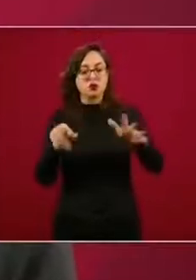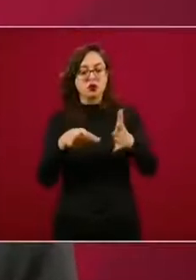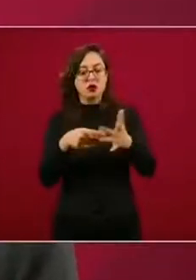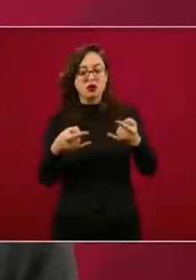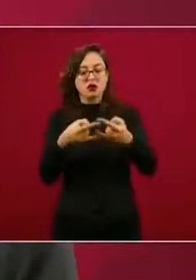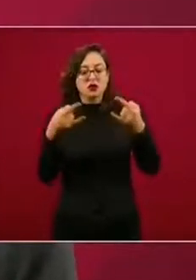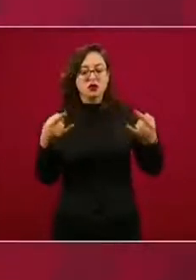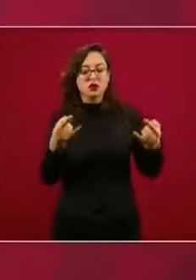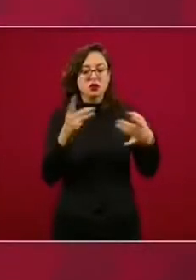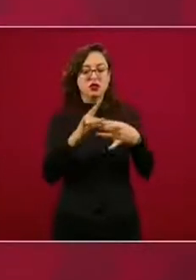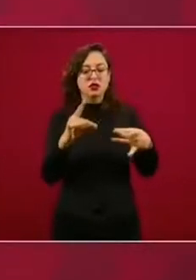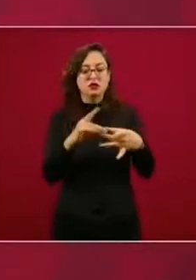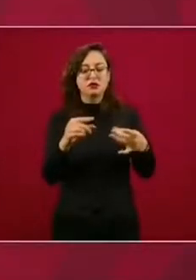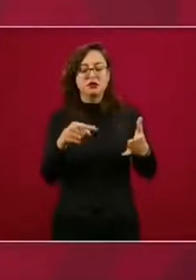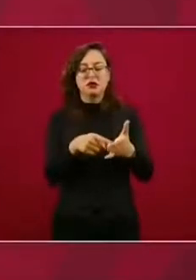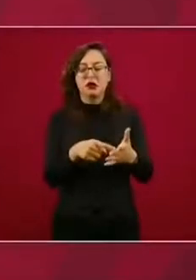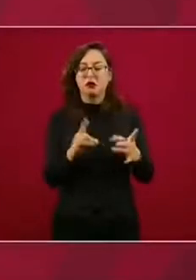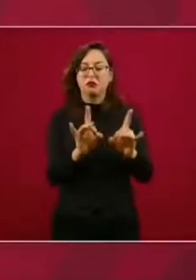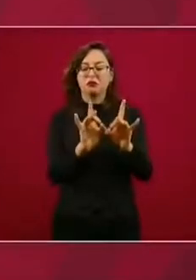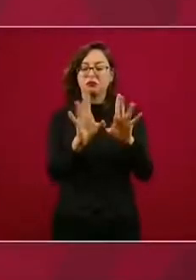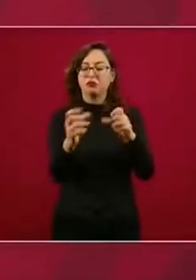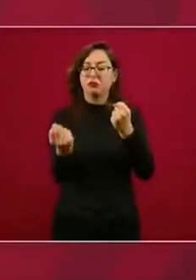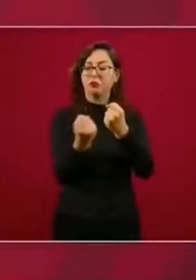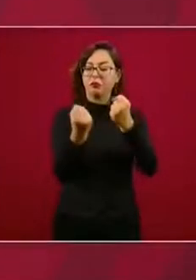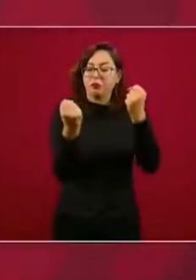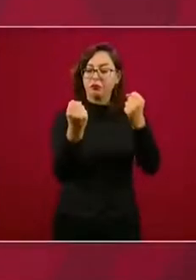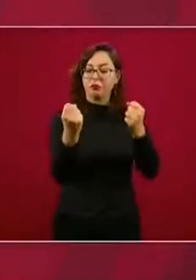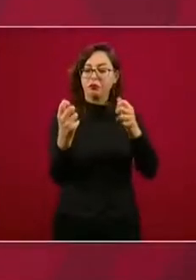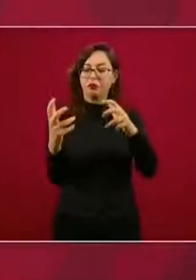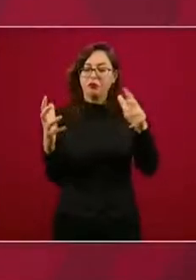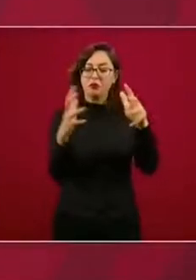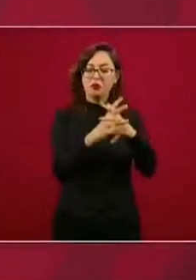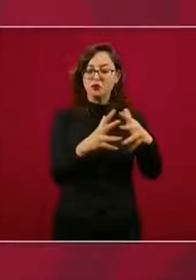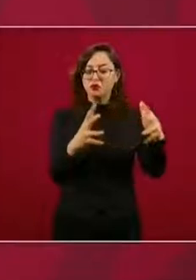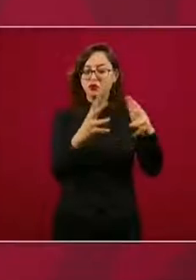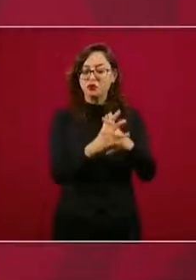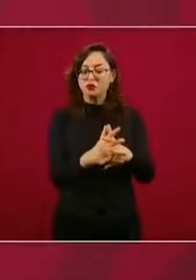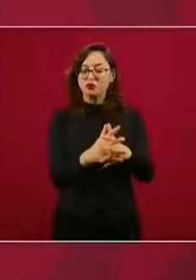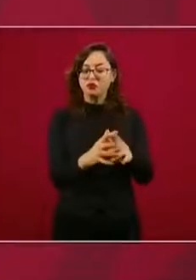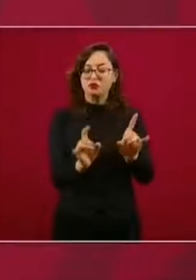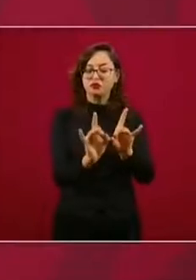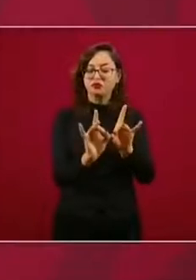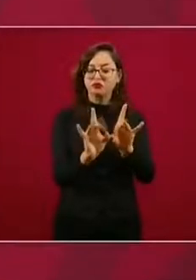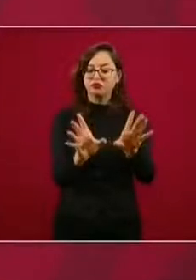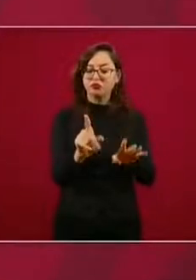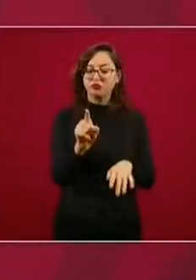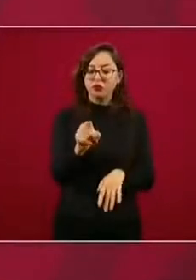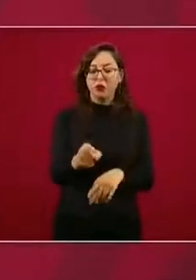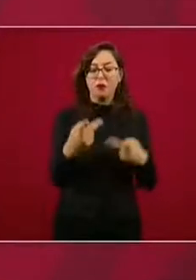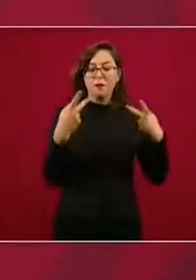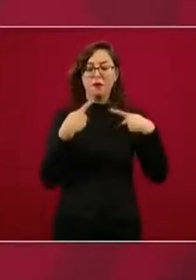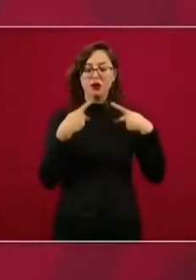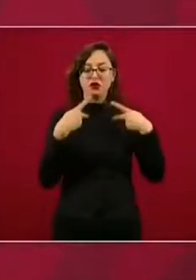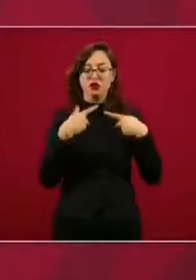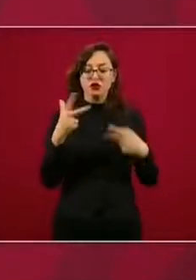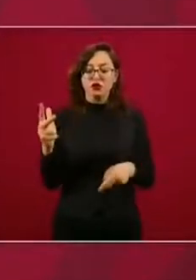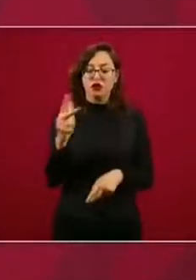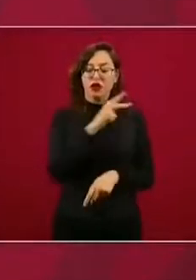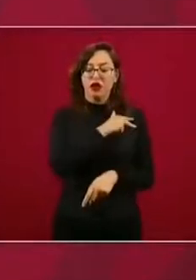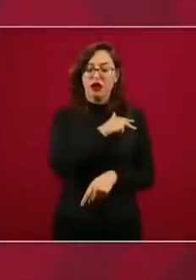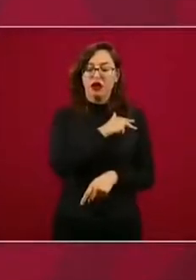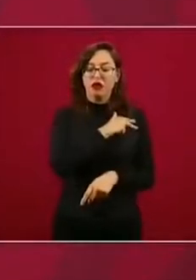el periódico, y que se ordenó que lo